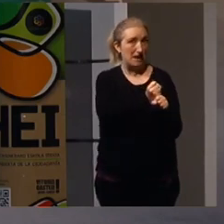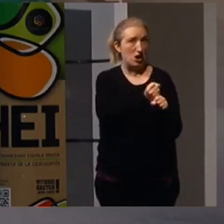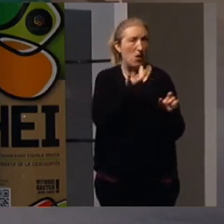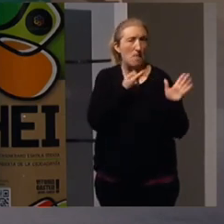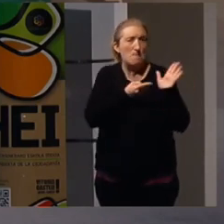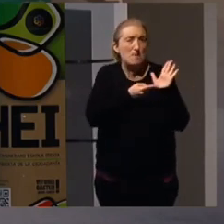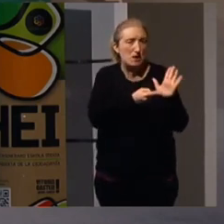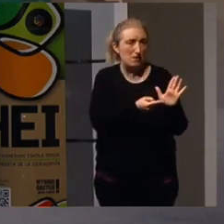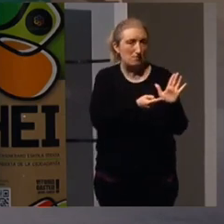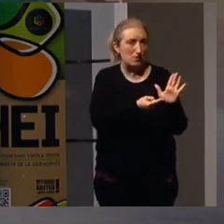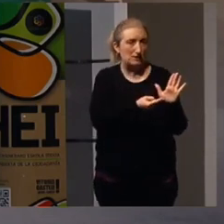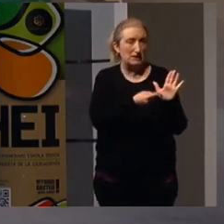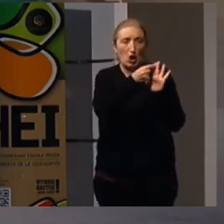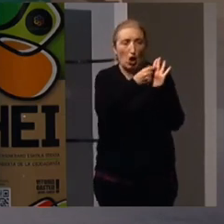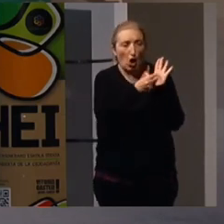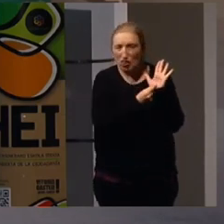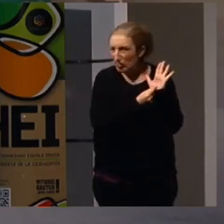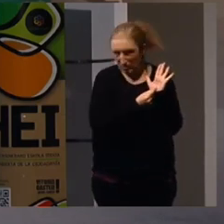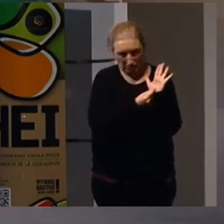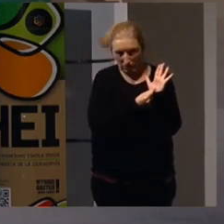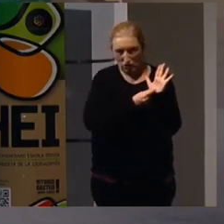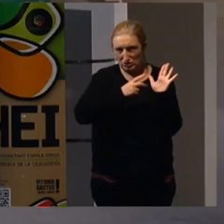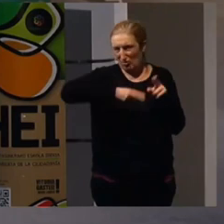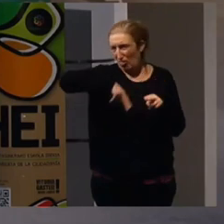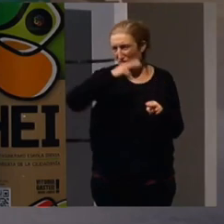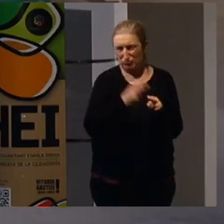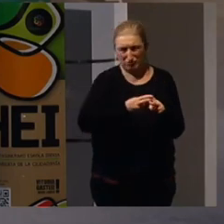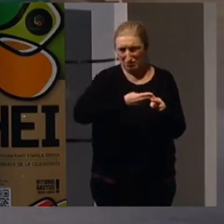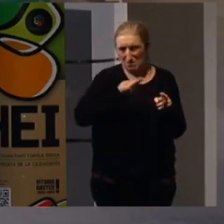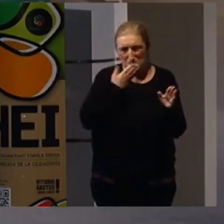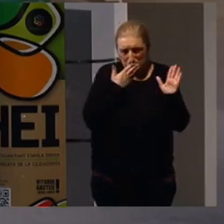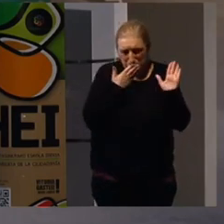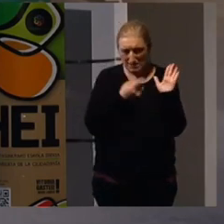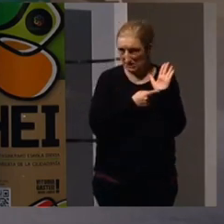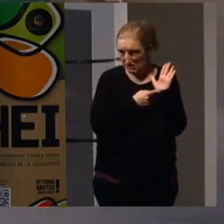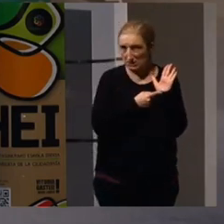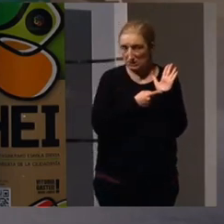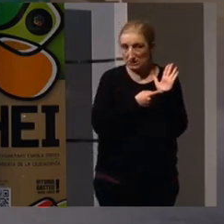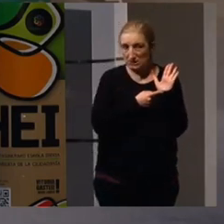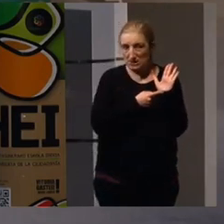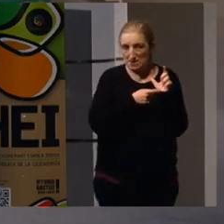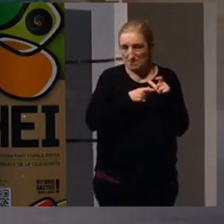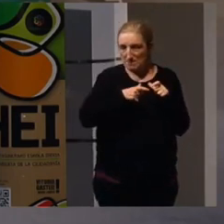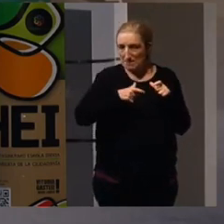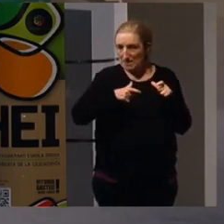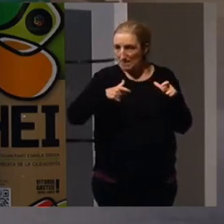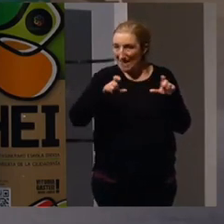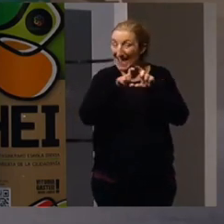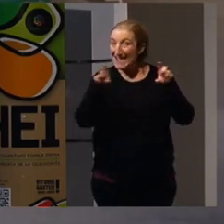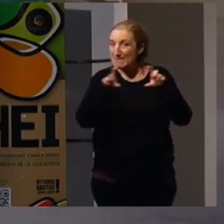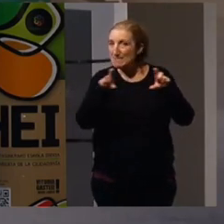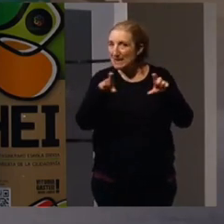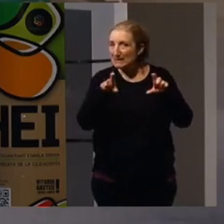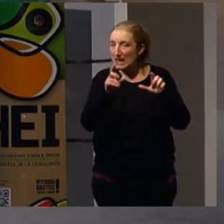estas propuestas de empleo donde te ofrecen esas condiciones draconianas y absolutamente absurdas, cada vez más empresas